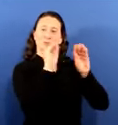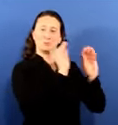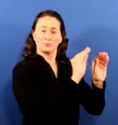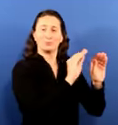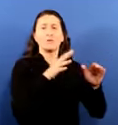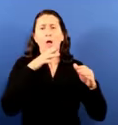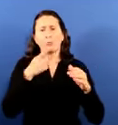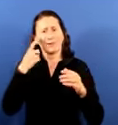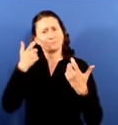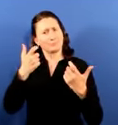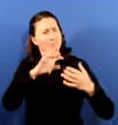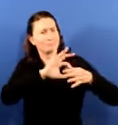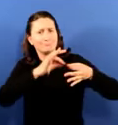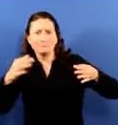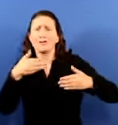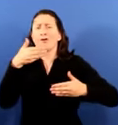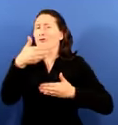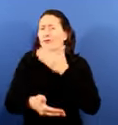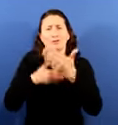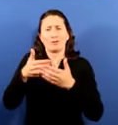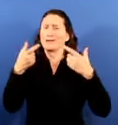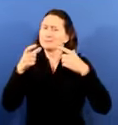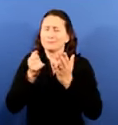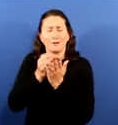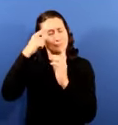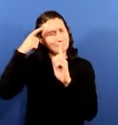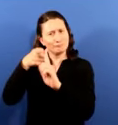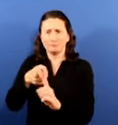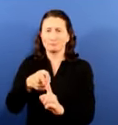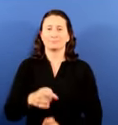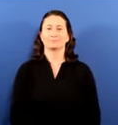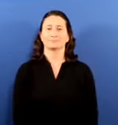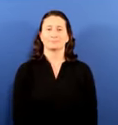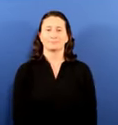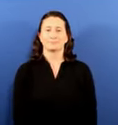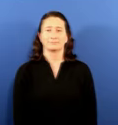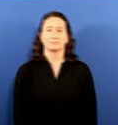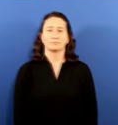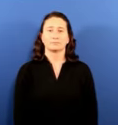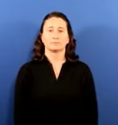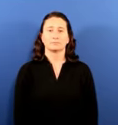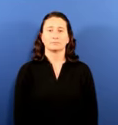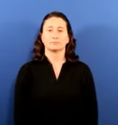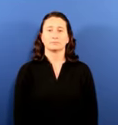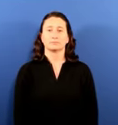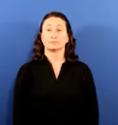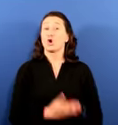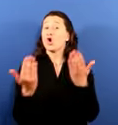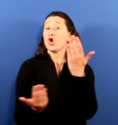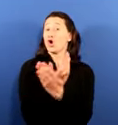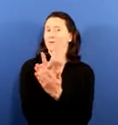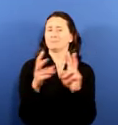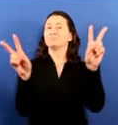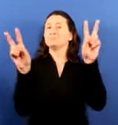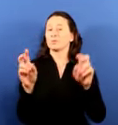de Ganadería, y los exdiputados José Miguel Zabala, Juan María Tucha, José Luis Bilbao, José Luis Garay,